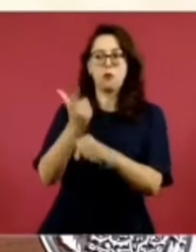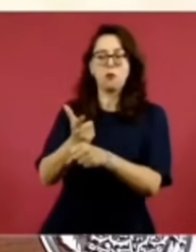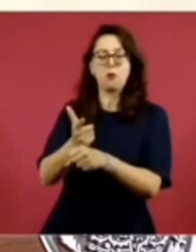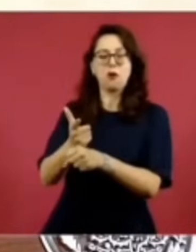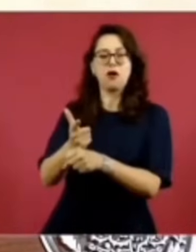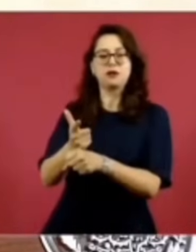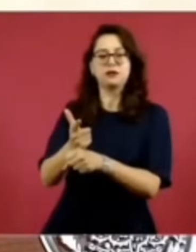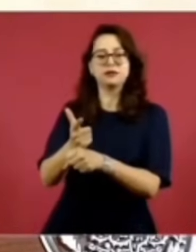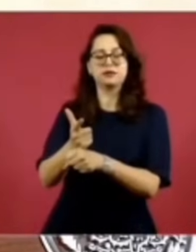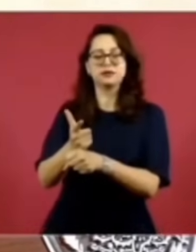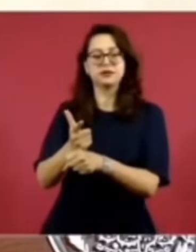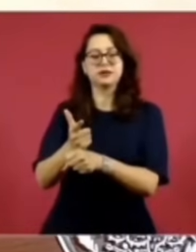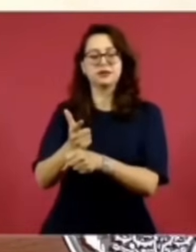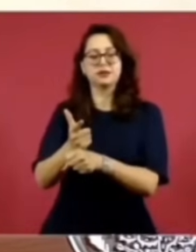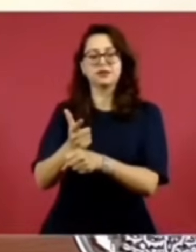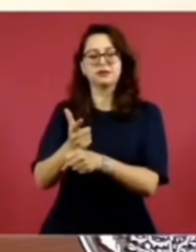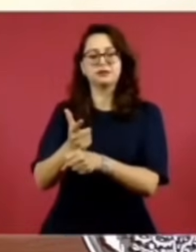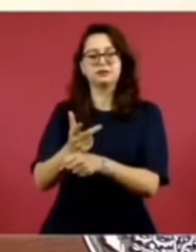no lo tienen